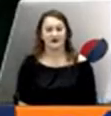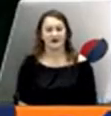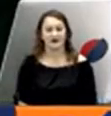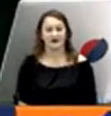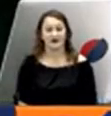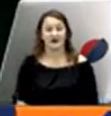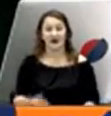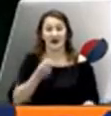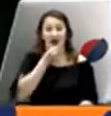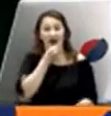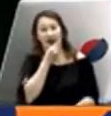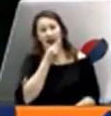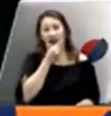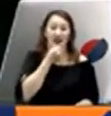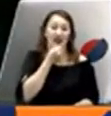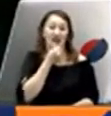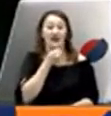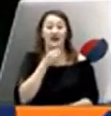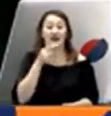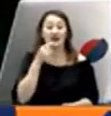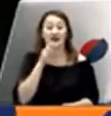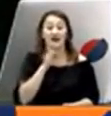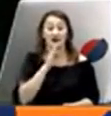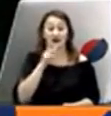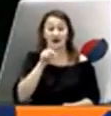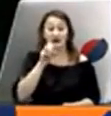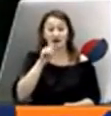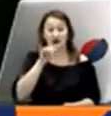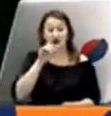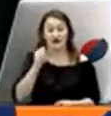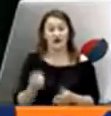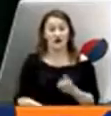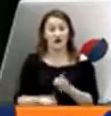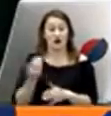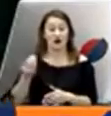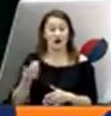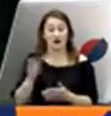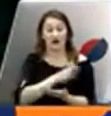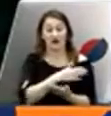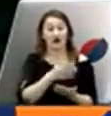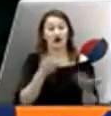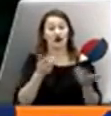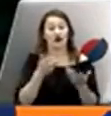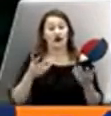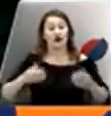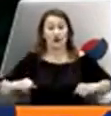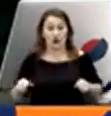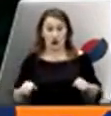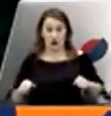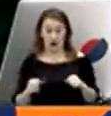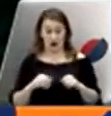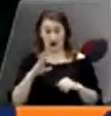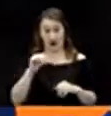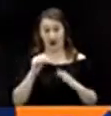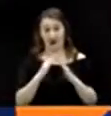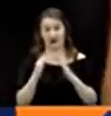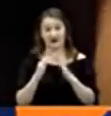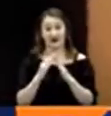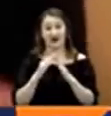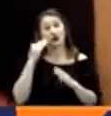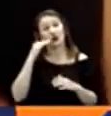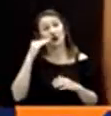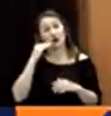La cantante portuguesa Sofía Ribeiro estrena su nueva producción Casa en el Teatro Colón de Bogotá, que tiene a las mujeres como